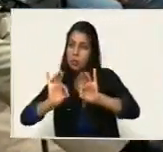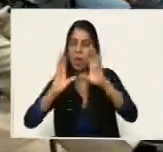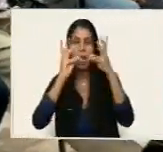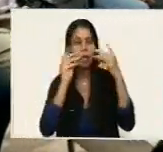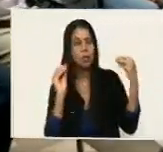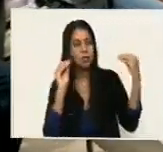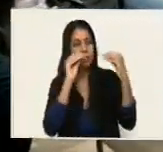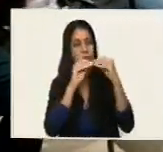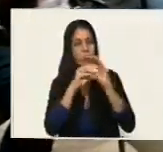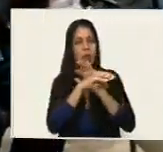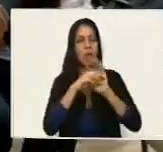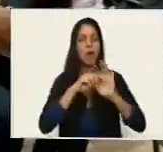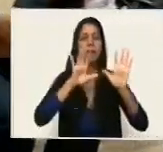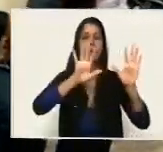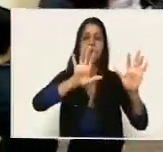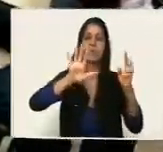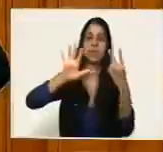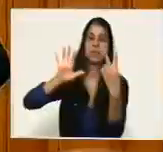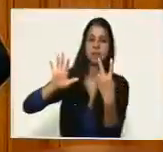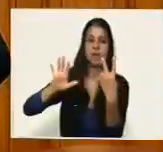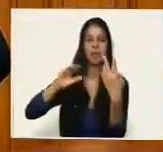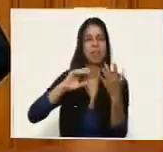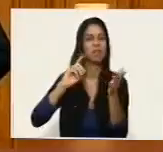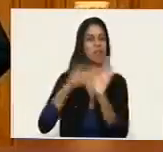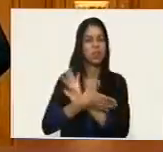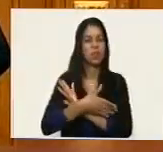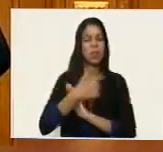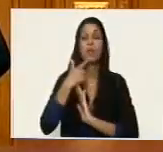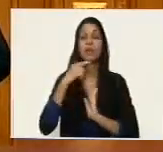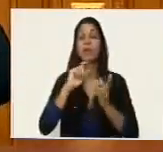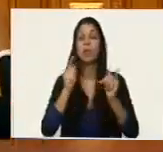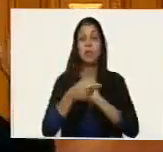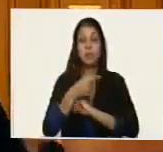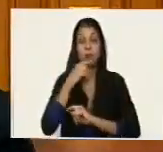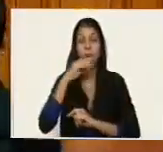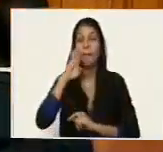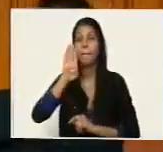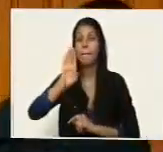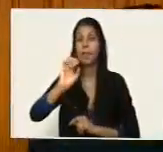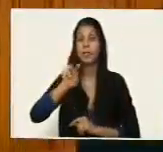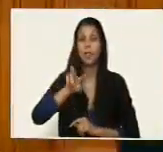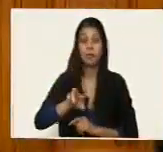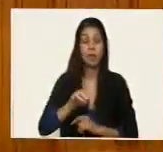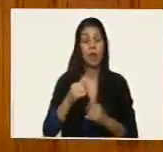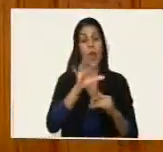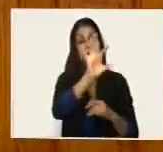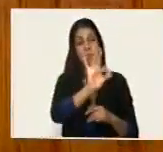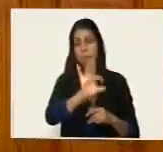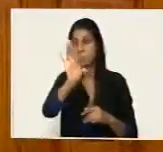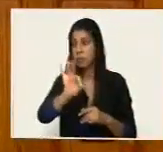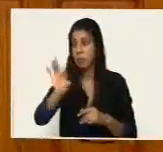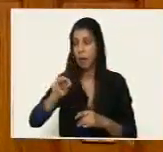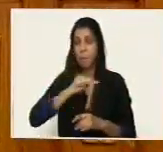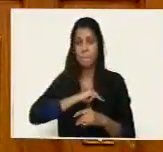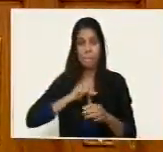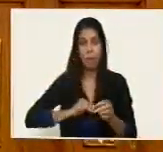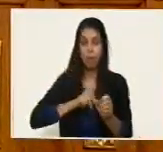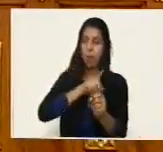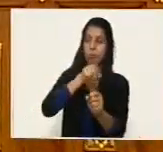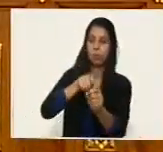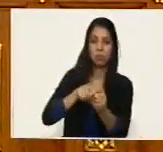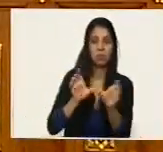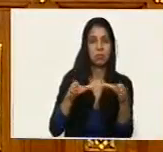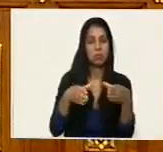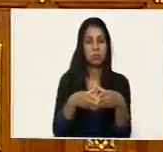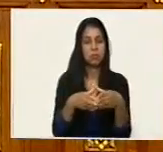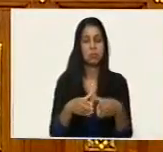reforma parcial del Banco Central de Venezuela, en el que se escogerían entonces estos nuevos integrantes de la dirección de esta